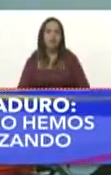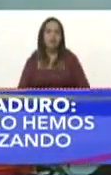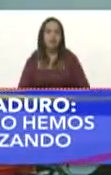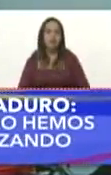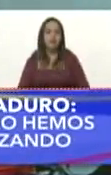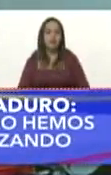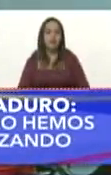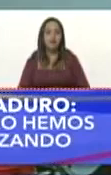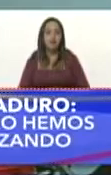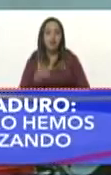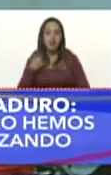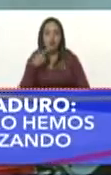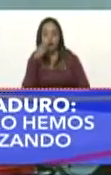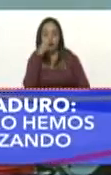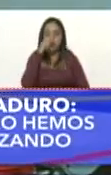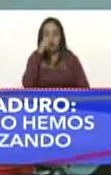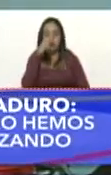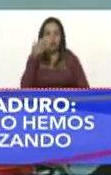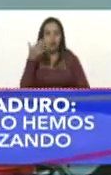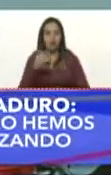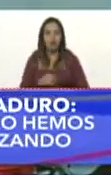donde yo muevo los bigotes.